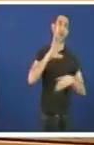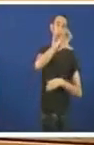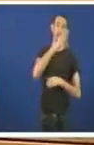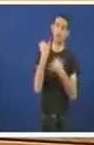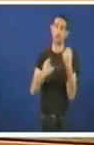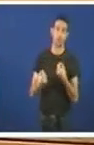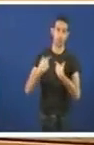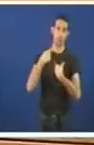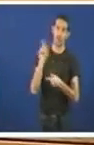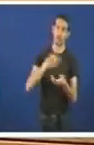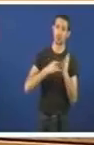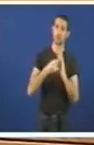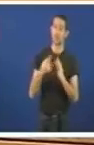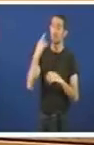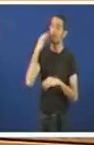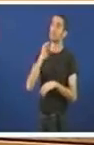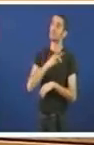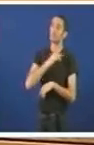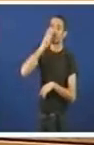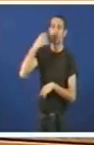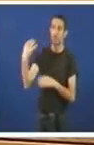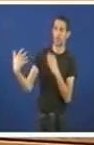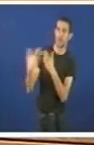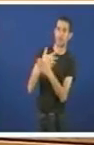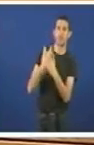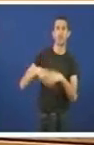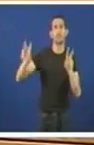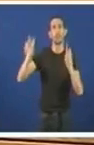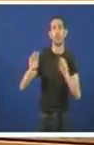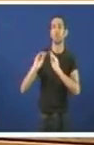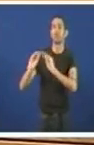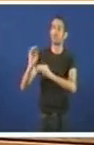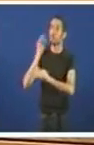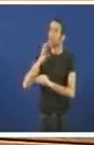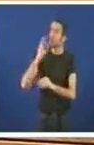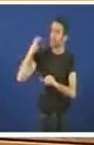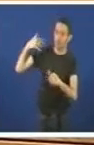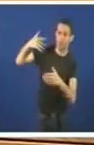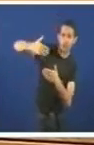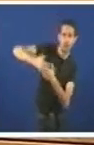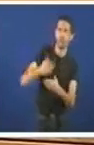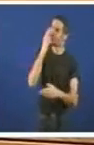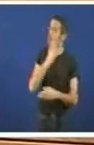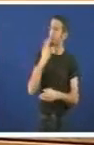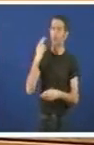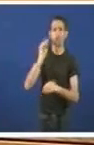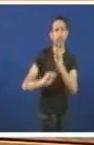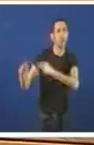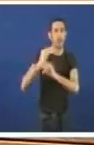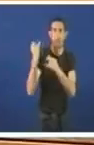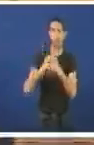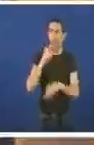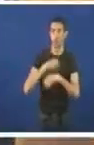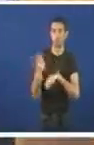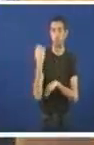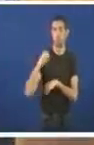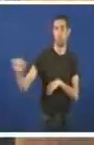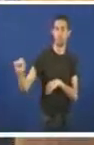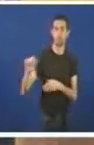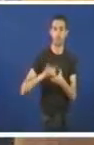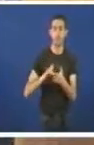Feijóo, vostede que explicarnos que foi das súas promesas e dos seus compromisos. Vostede, na campaña electoral